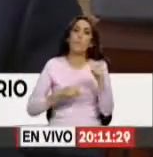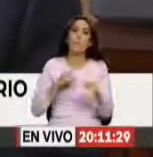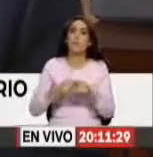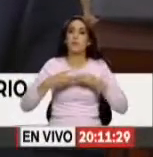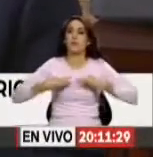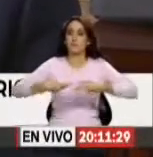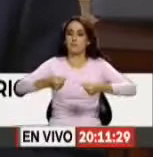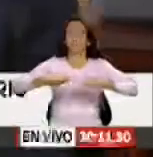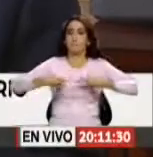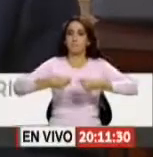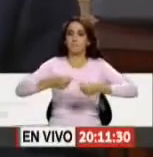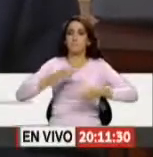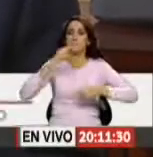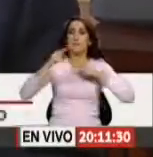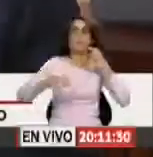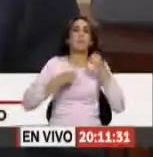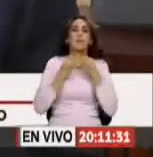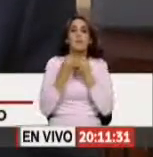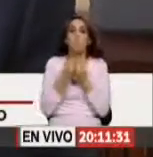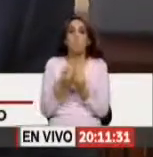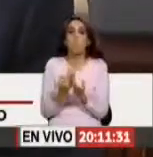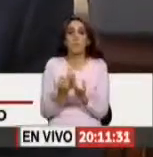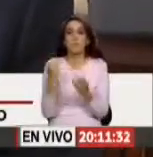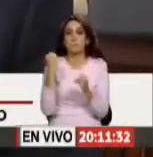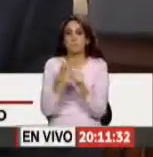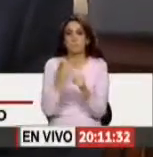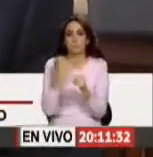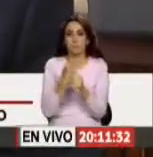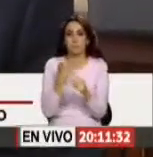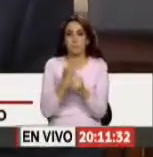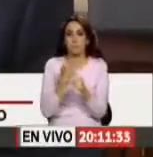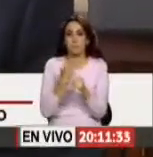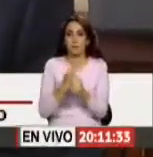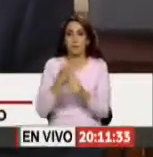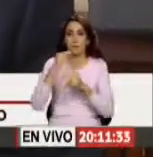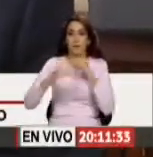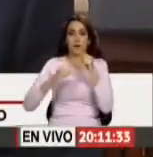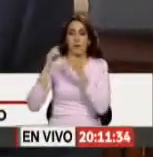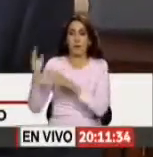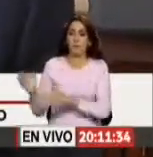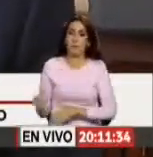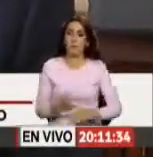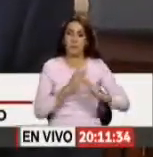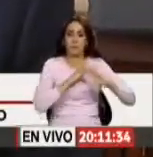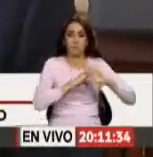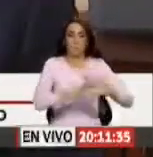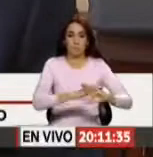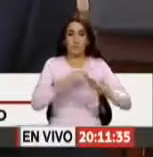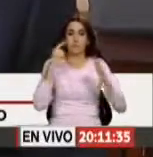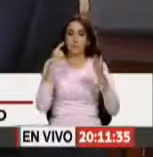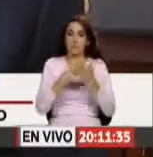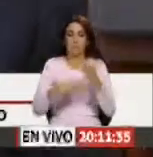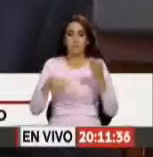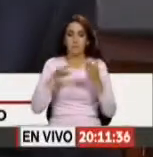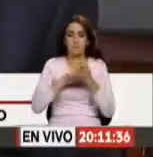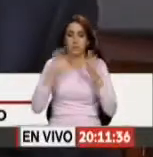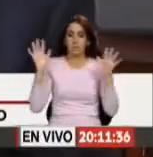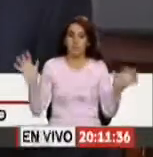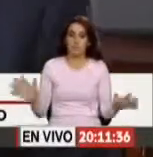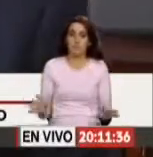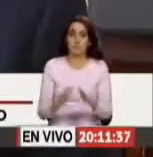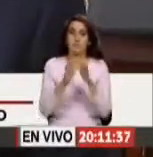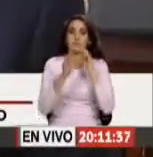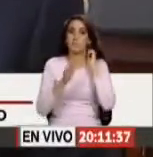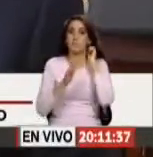corriente? ¿En cuánto se va a trabajar para eliminar subsidios? Va a haber una